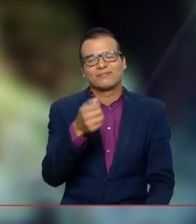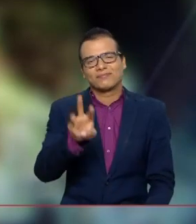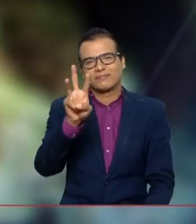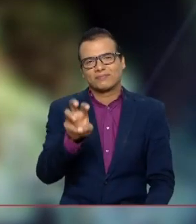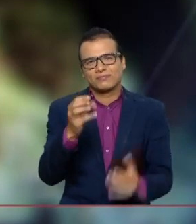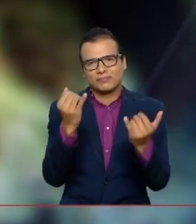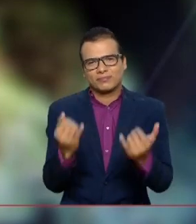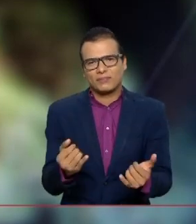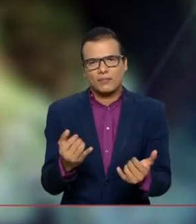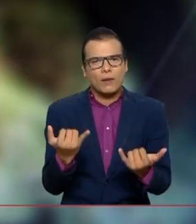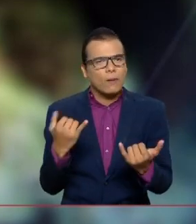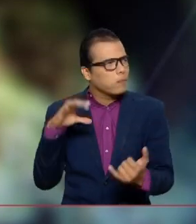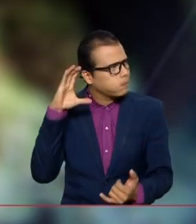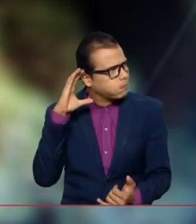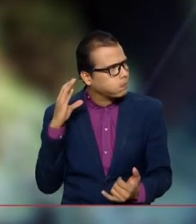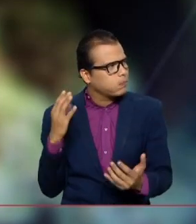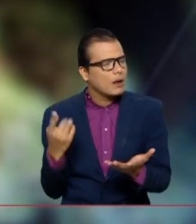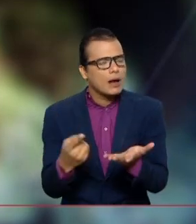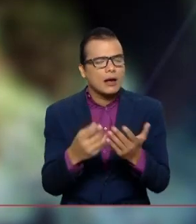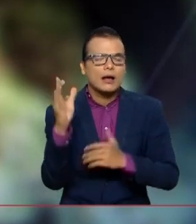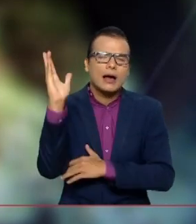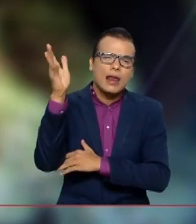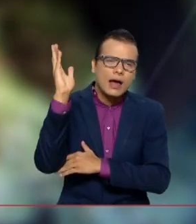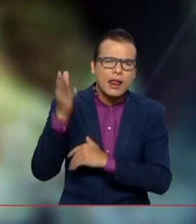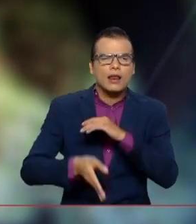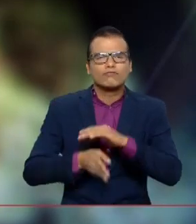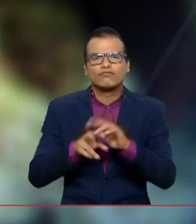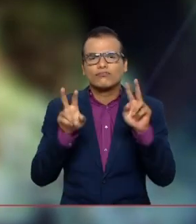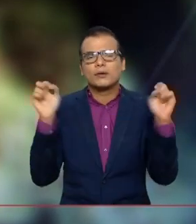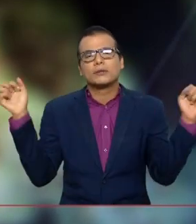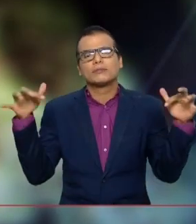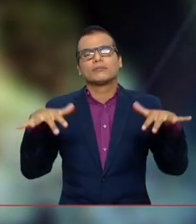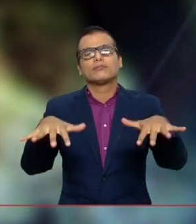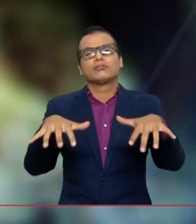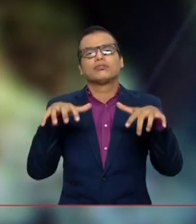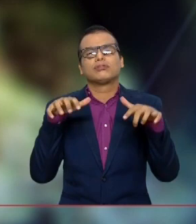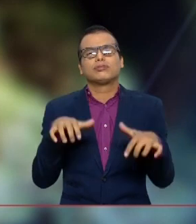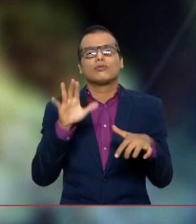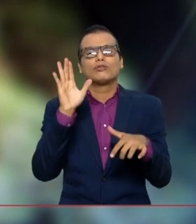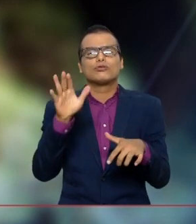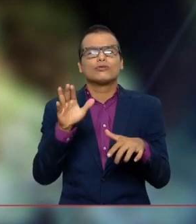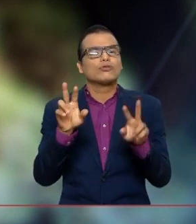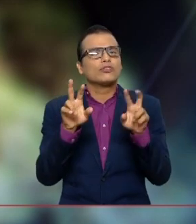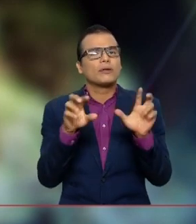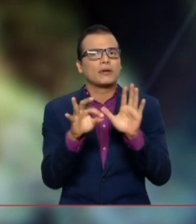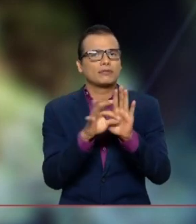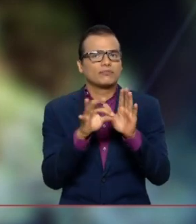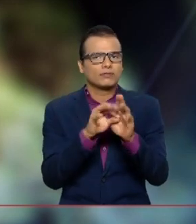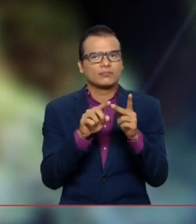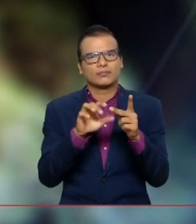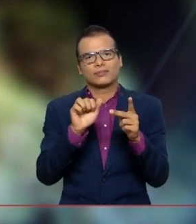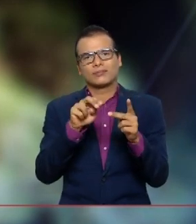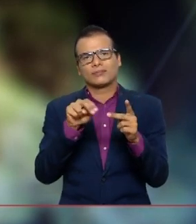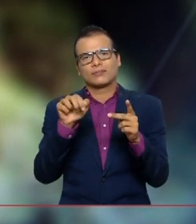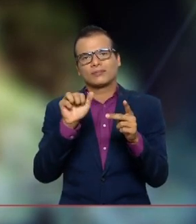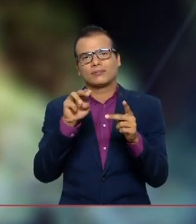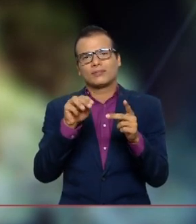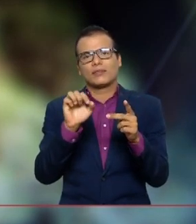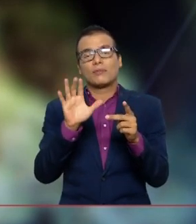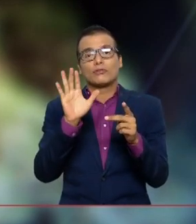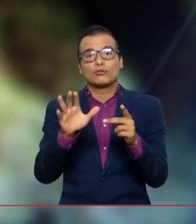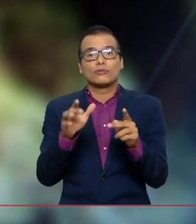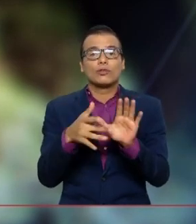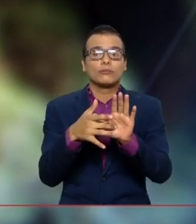a esta hora avanza el último día de la segunda versión de la Cumbre Nacional de cannabis y cáñamo donde además de exponer los beneficios de